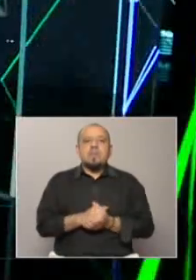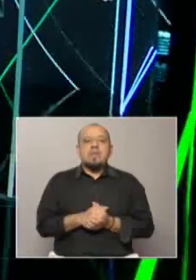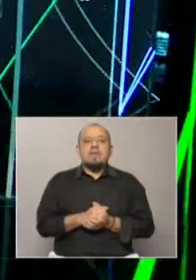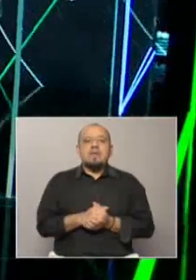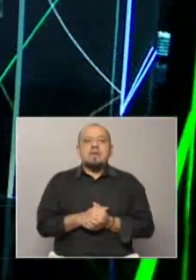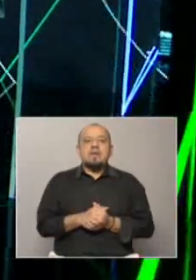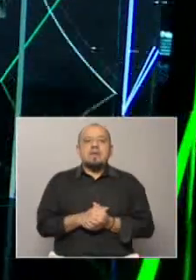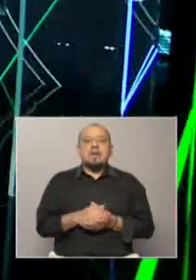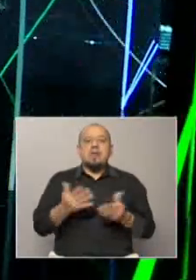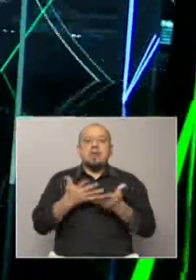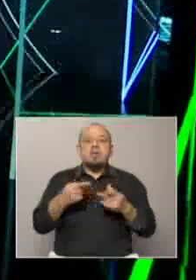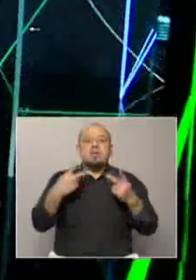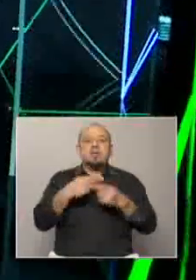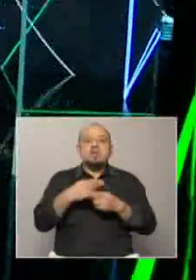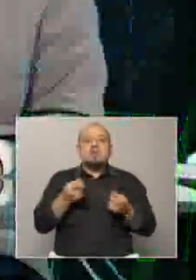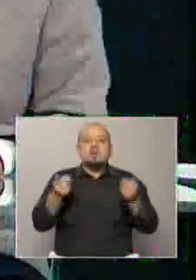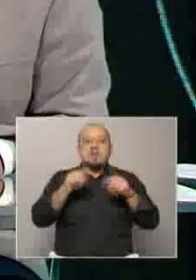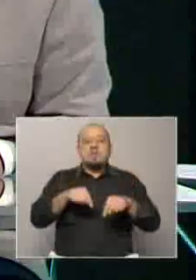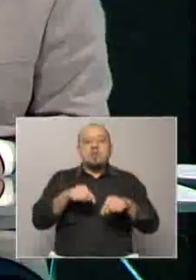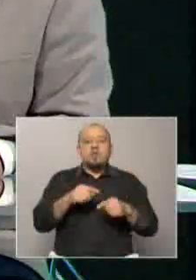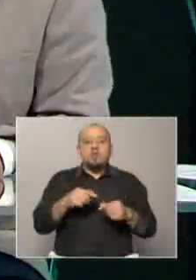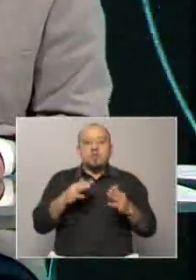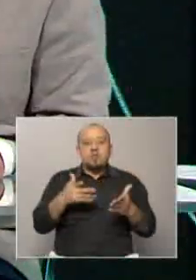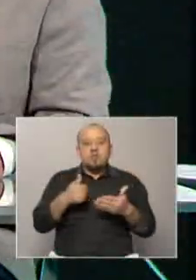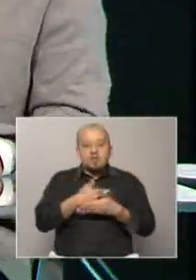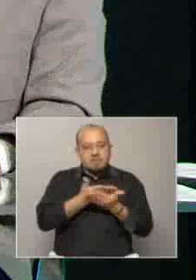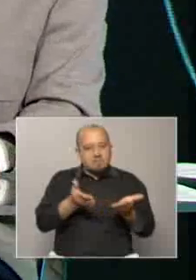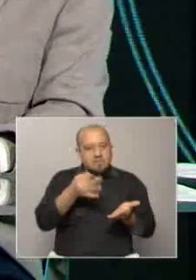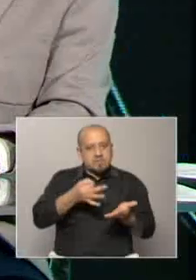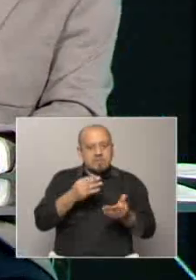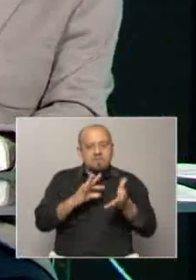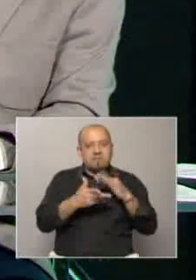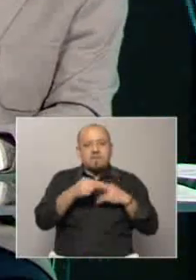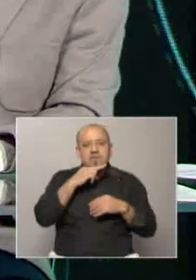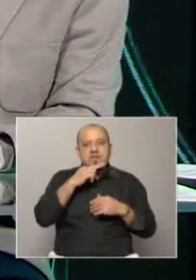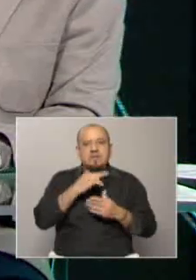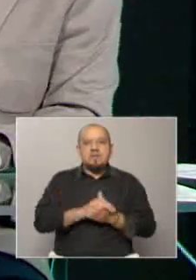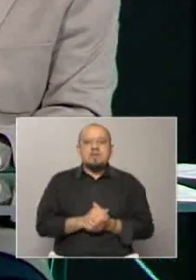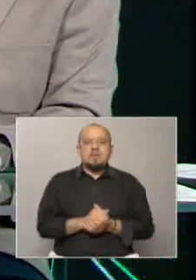ir a la pausa y venimos con el último bloque de La Letra Chica, modo viernes.